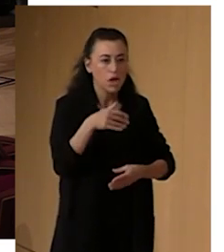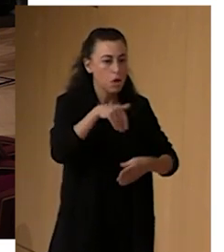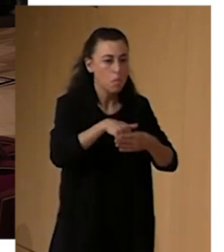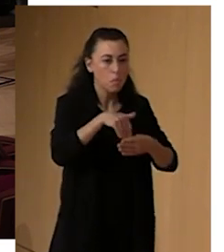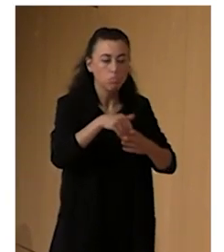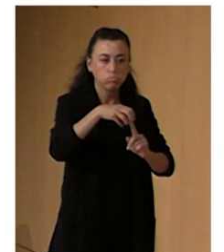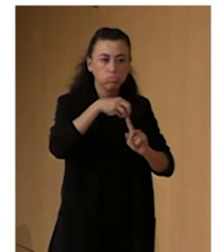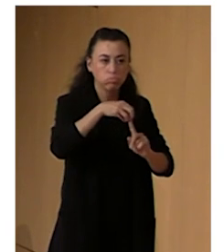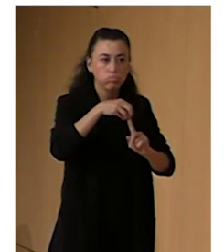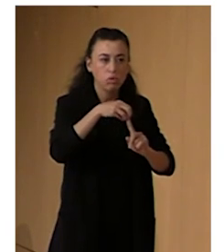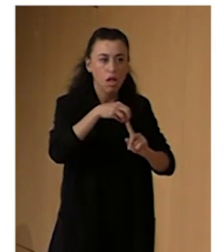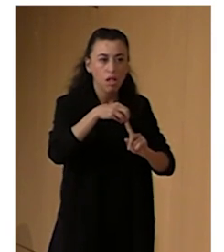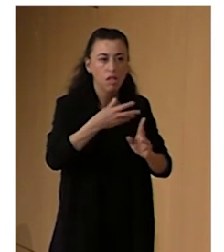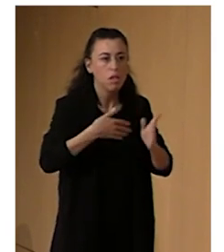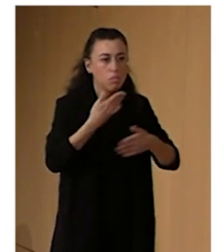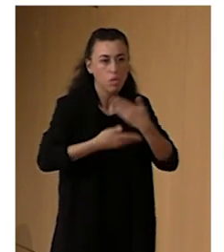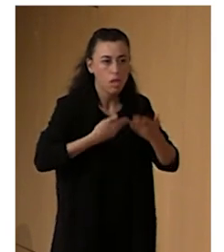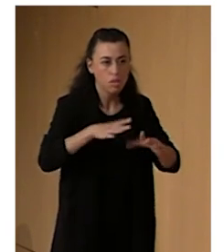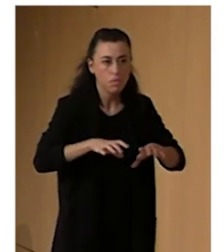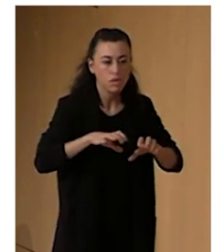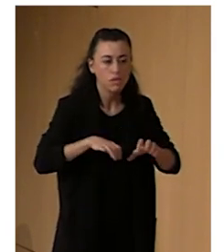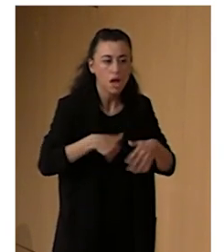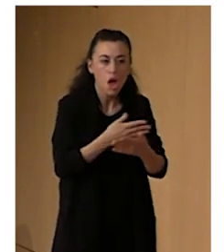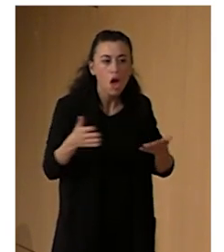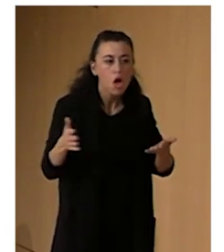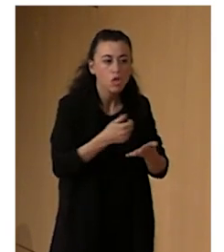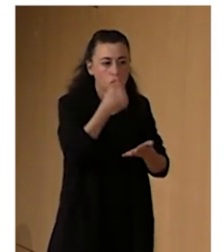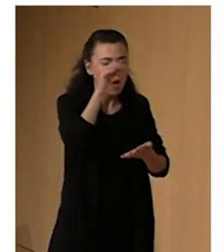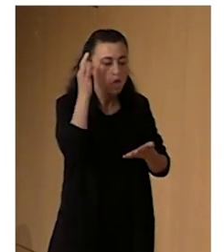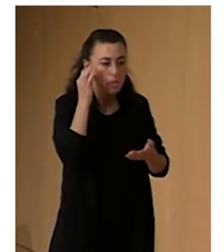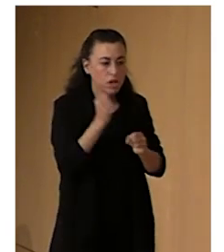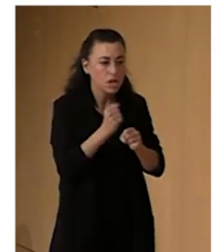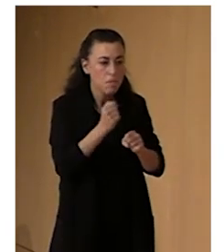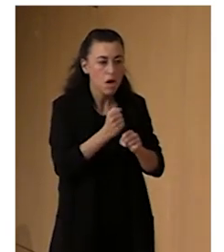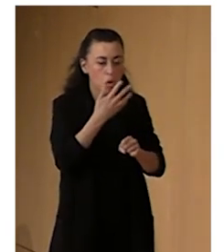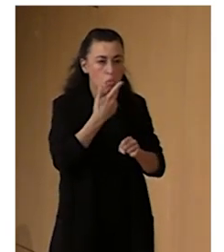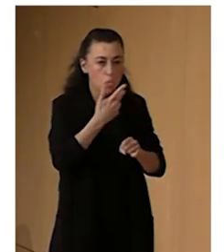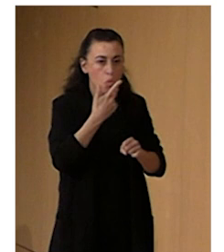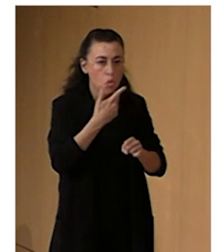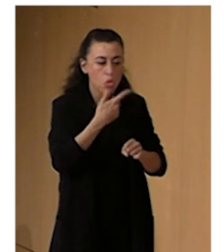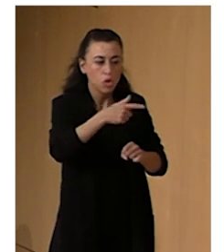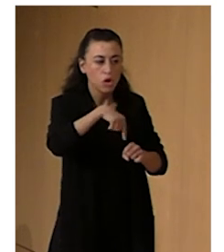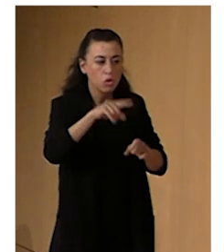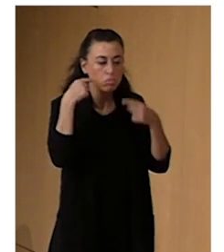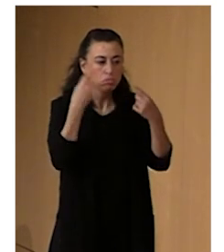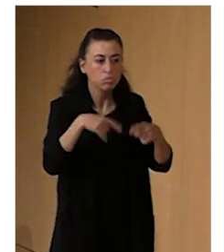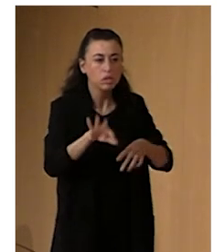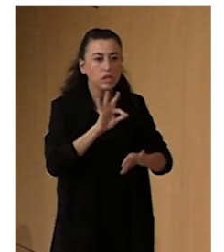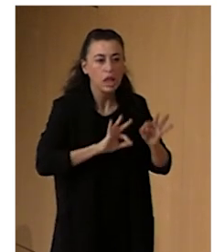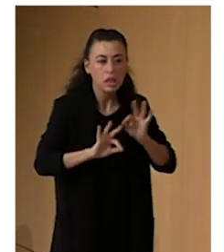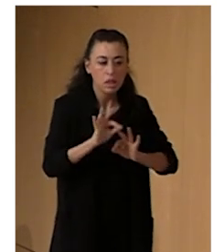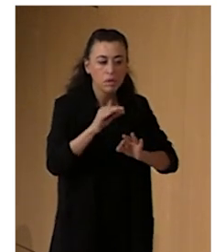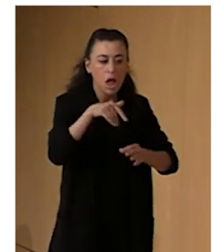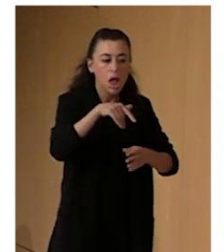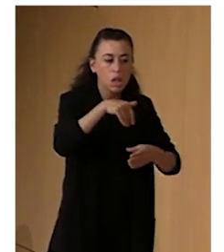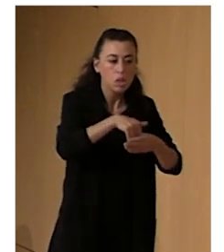aprendizaje Entonces todos y todas conocen el trabajo que se va a hacer con ellos y deciden si quieren eh Y dónde quieren y no quieren